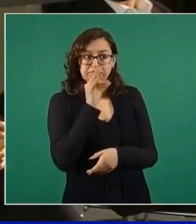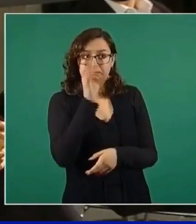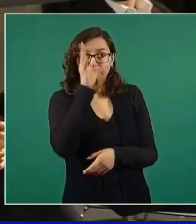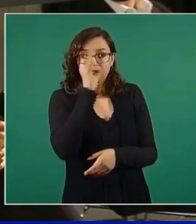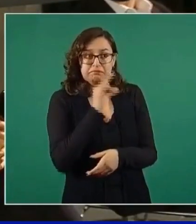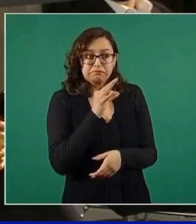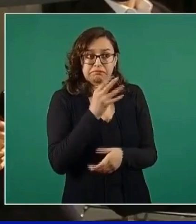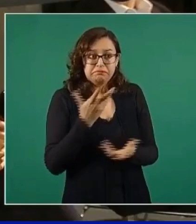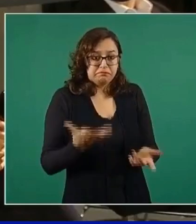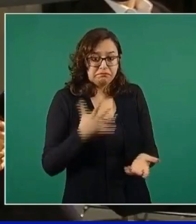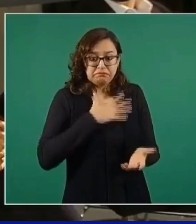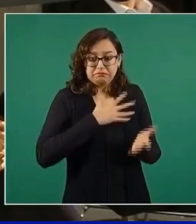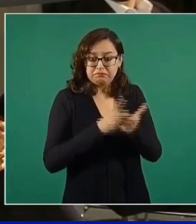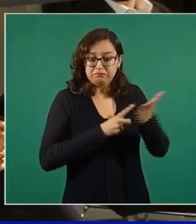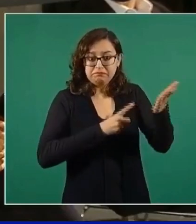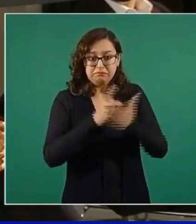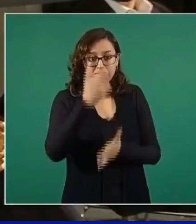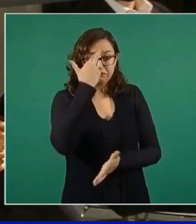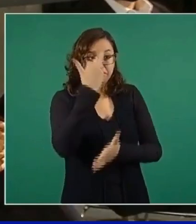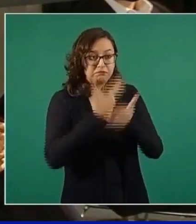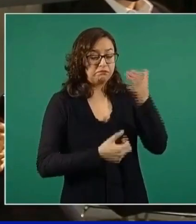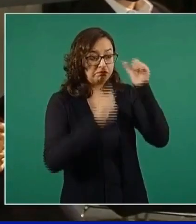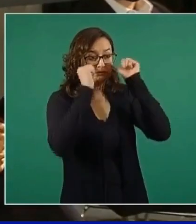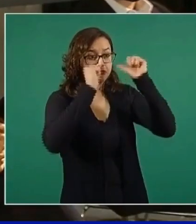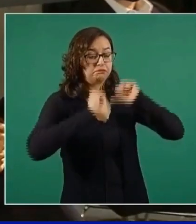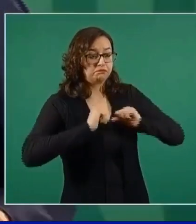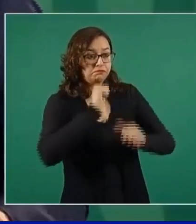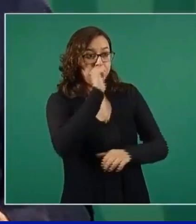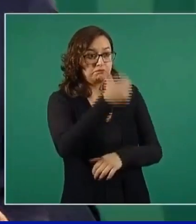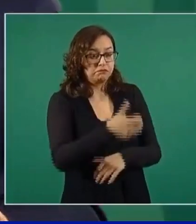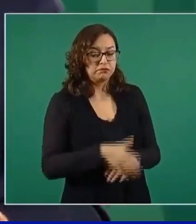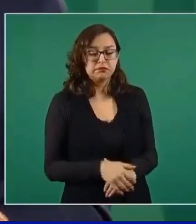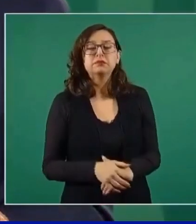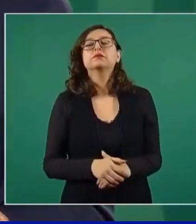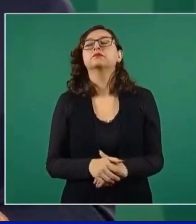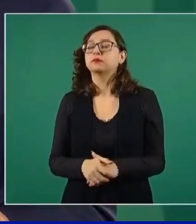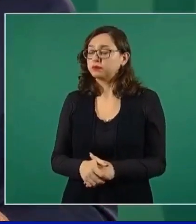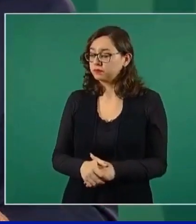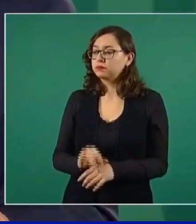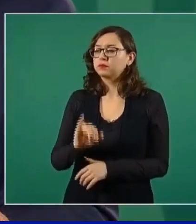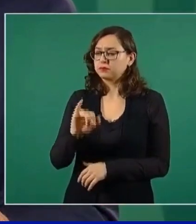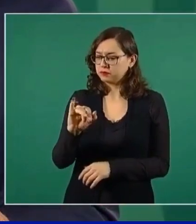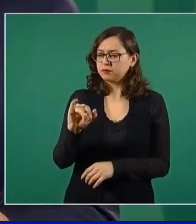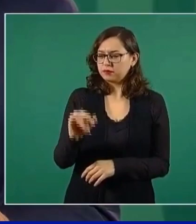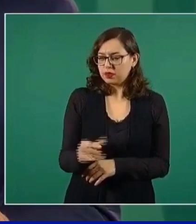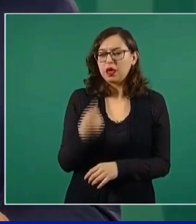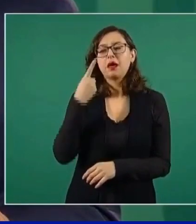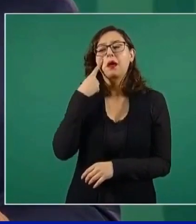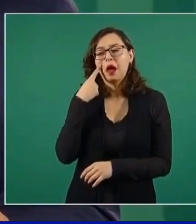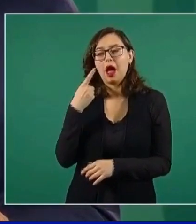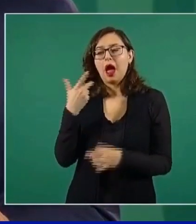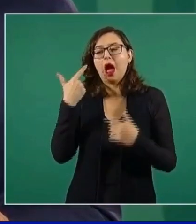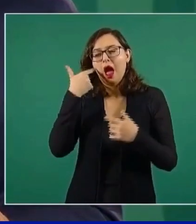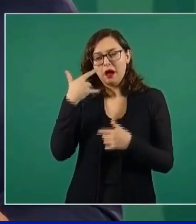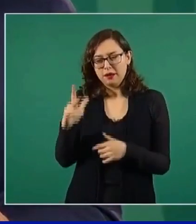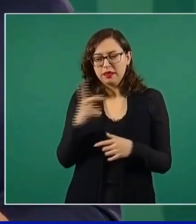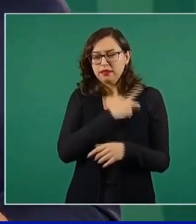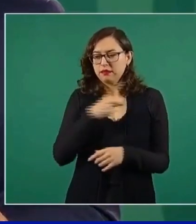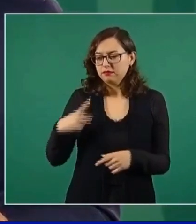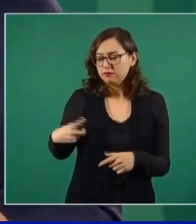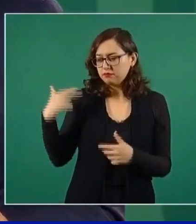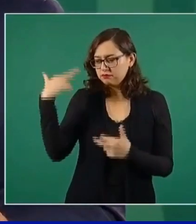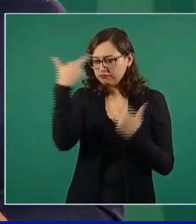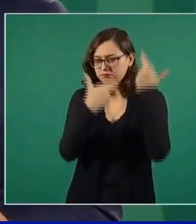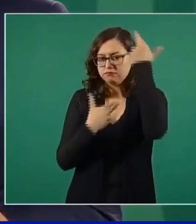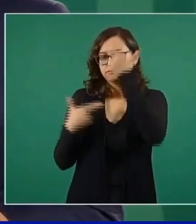también atropellados y no atendidos. Sí. Entonces, hay que ver de qué se trata, porque tenemos un programa de